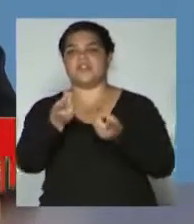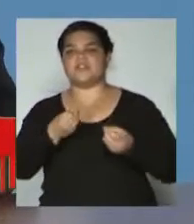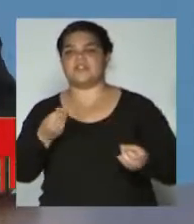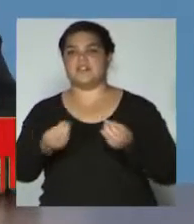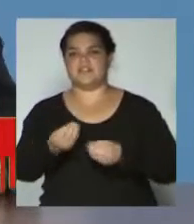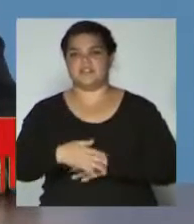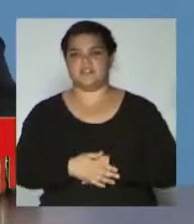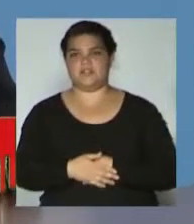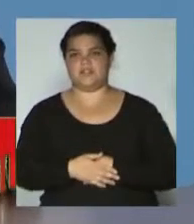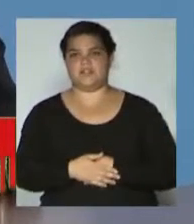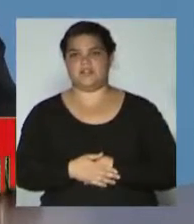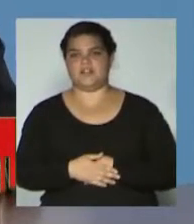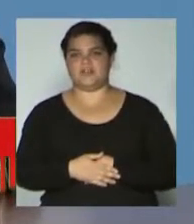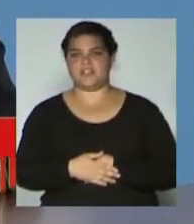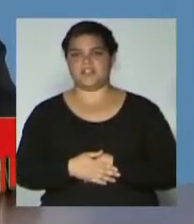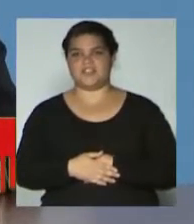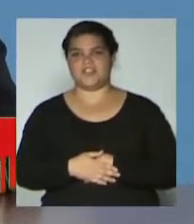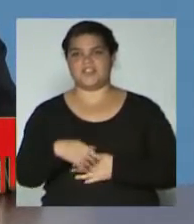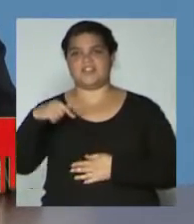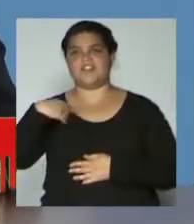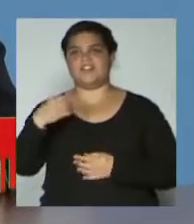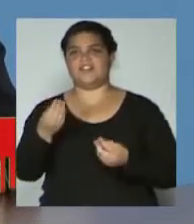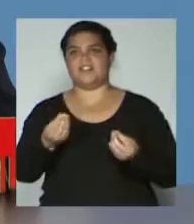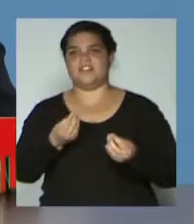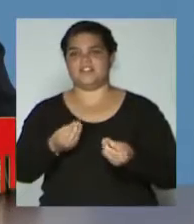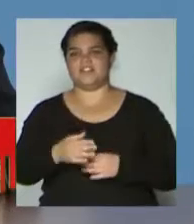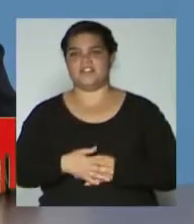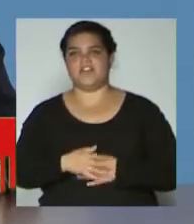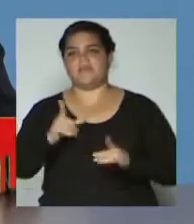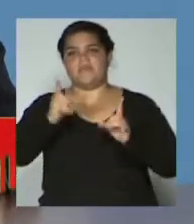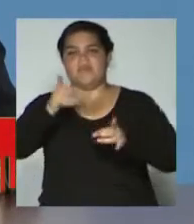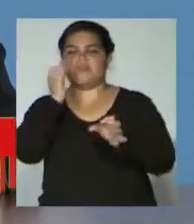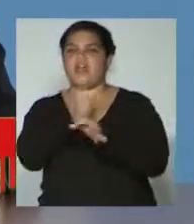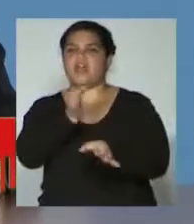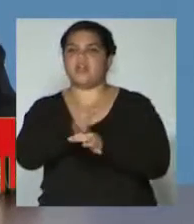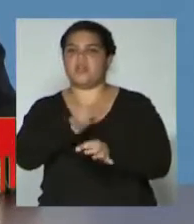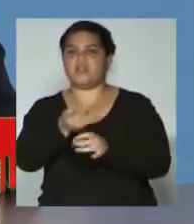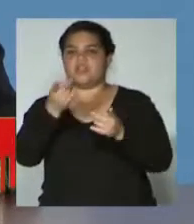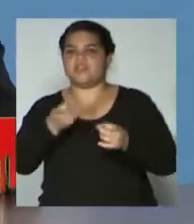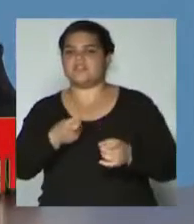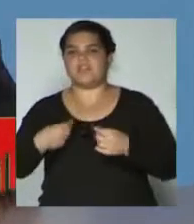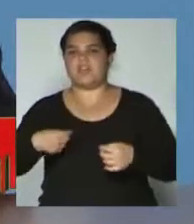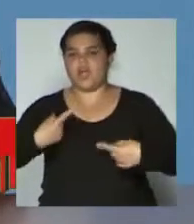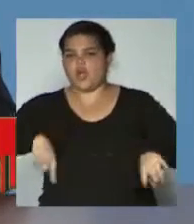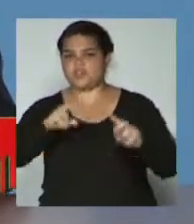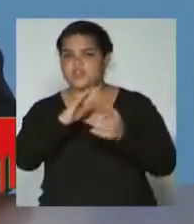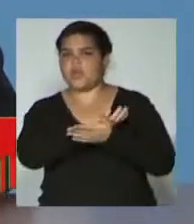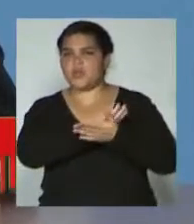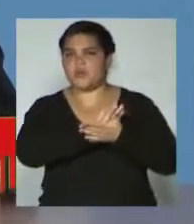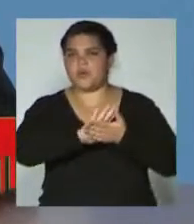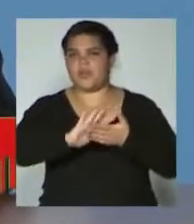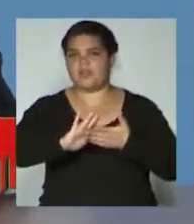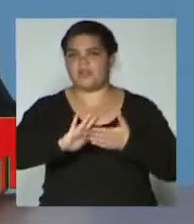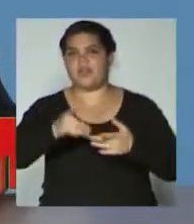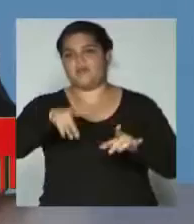justamente ahora por mejorar y por adaptar las condiciones de la educación a las nuevas realidades, a la educación vinculada al